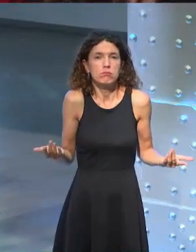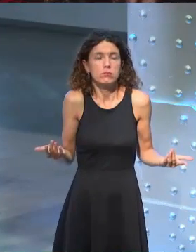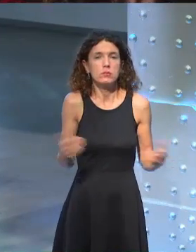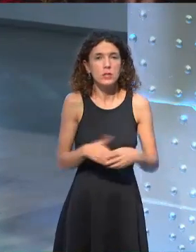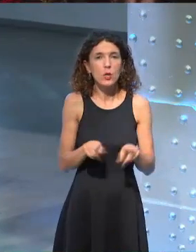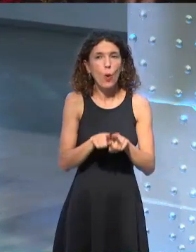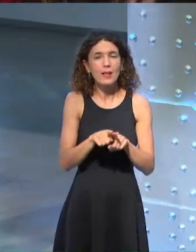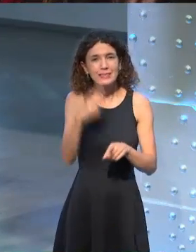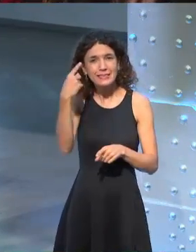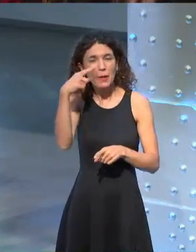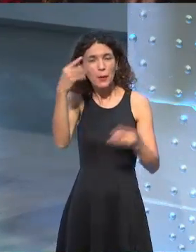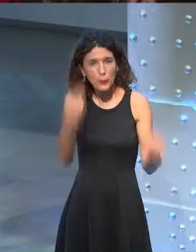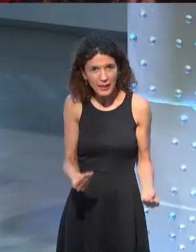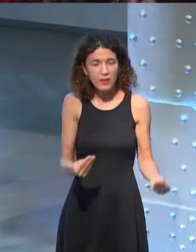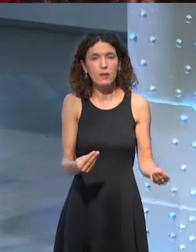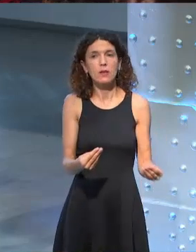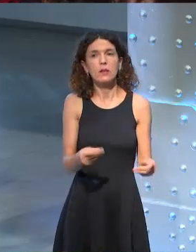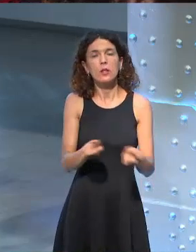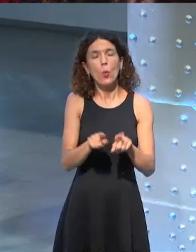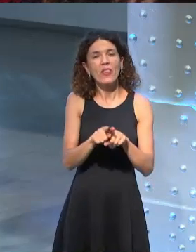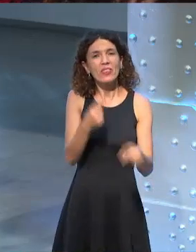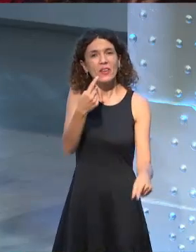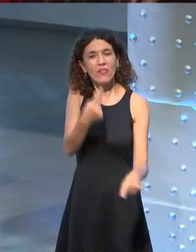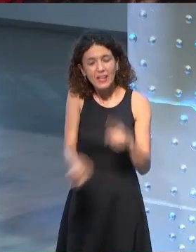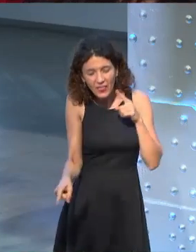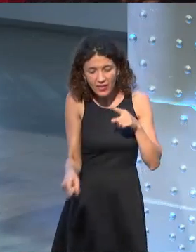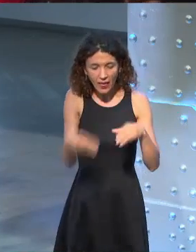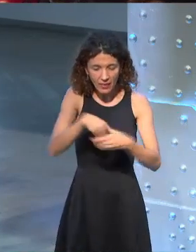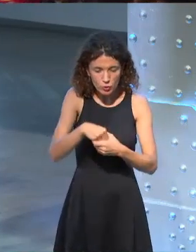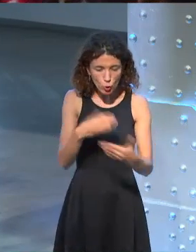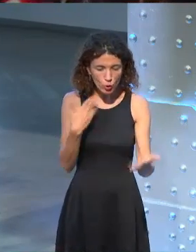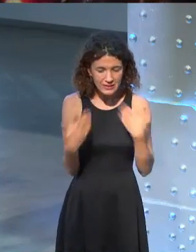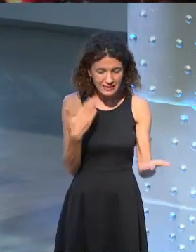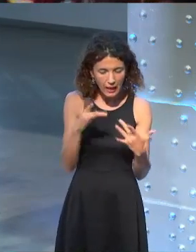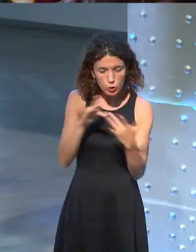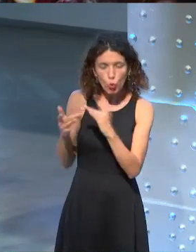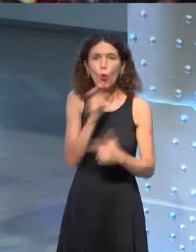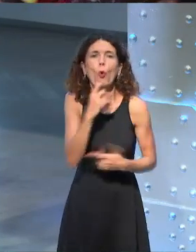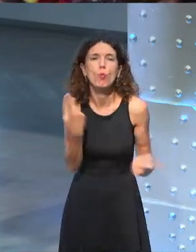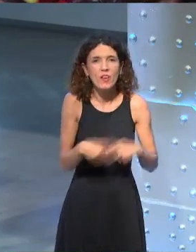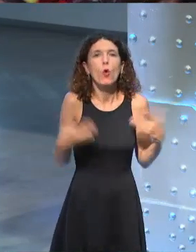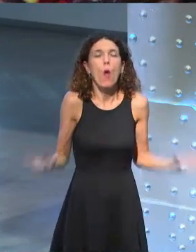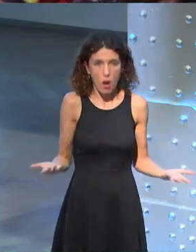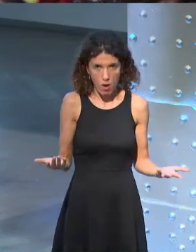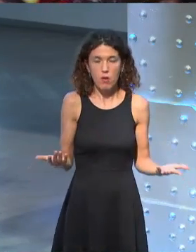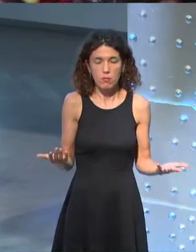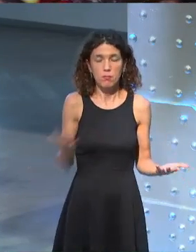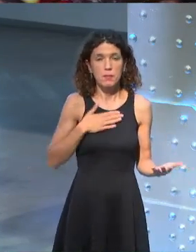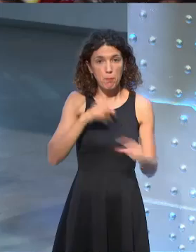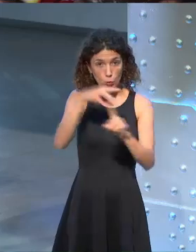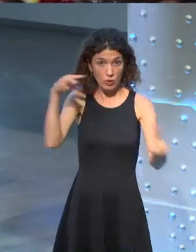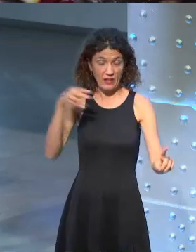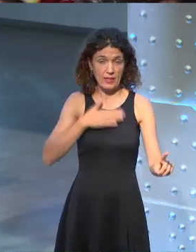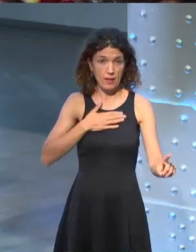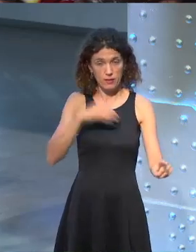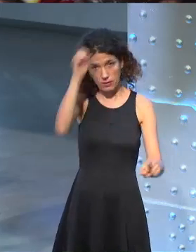Tenemos que identificar esa diferencia en el trato, porque desde mi punto de vista